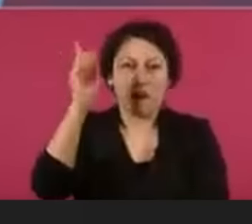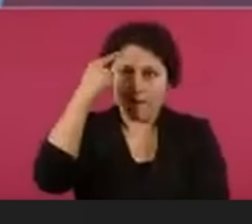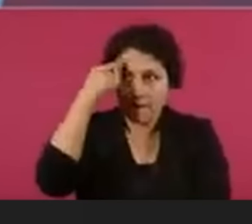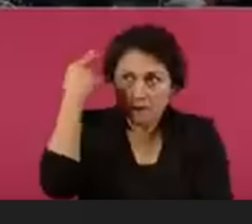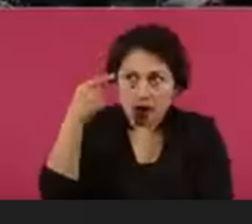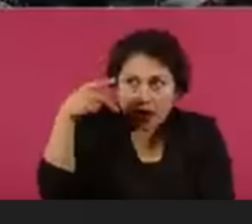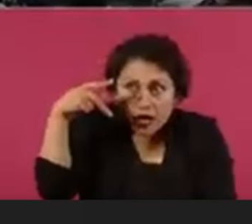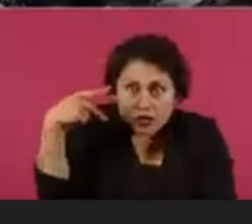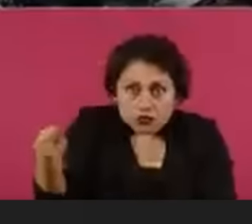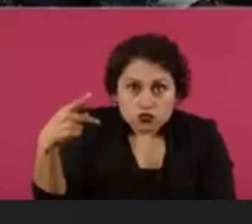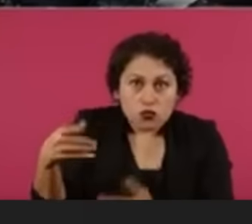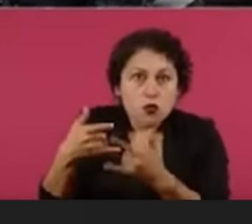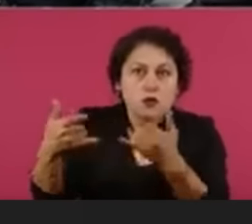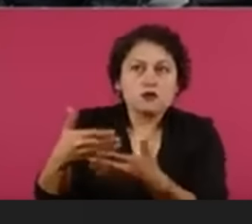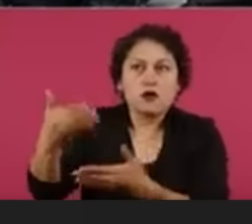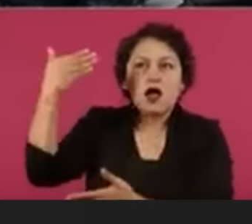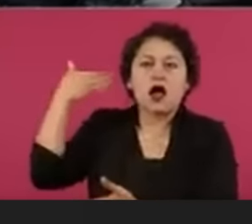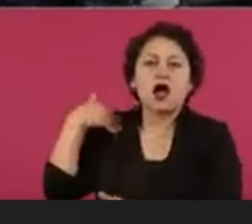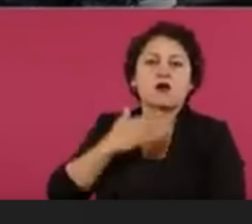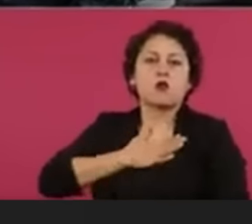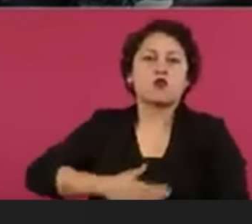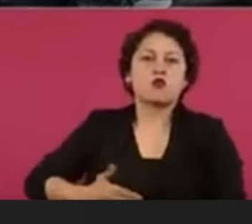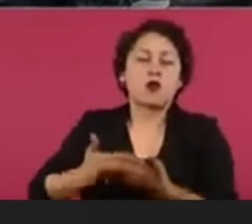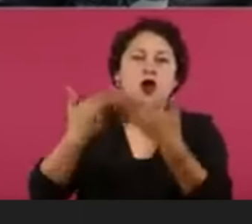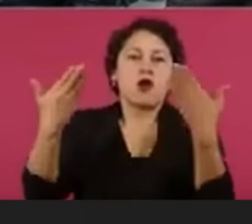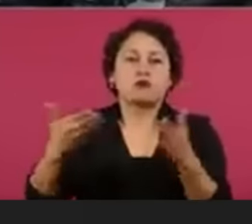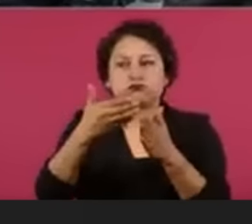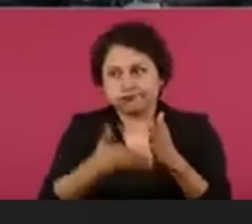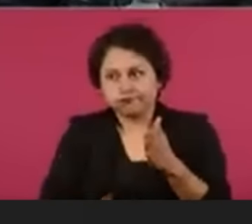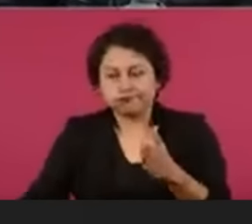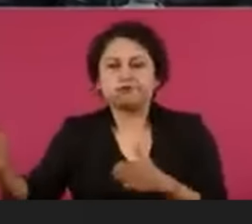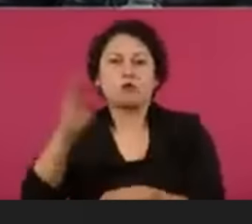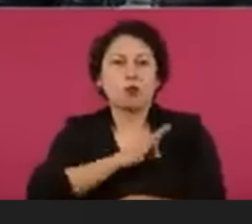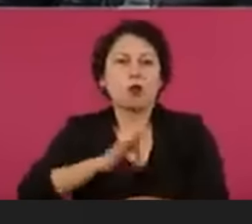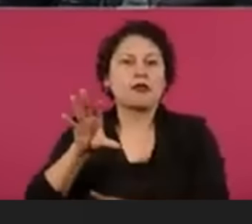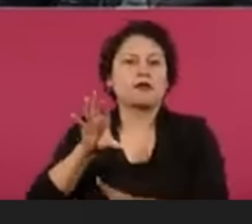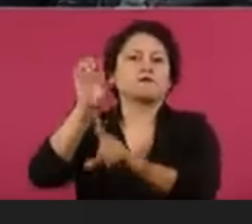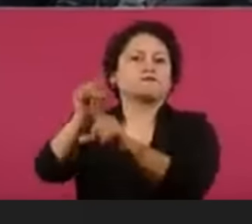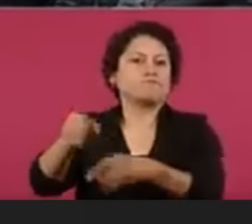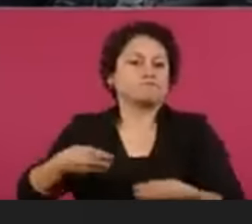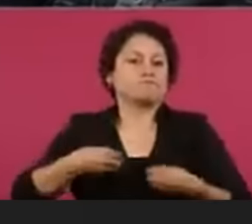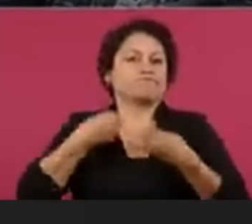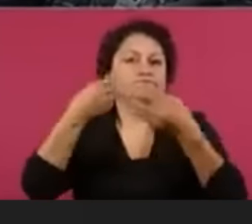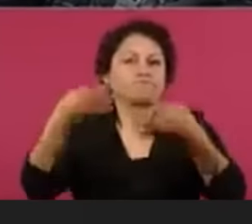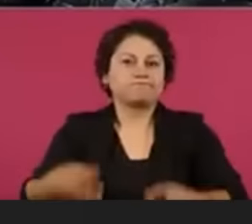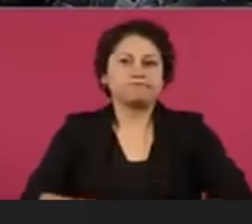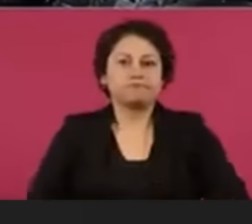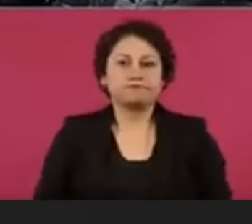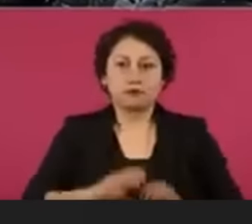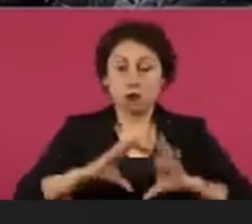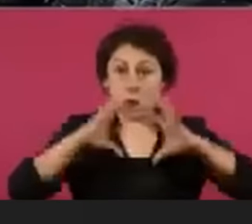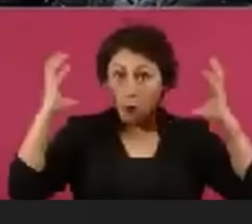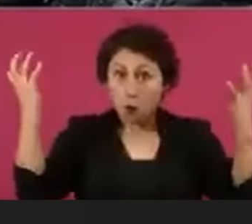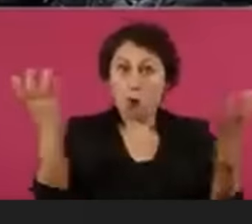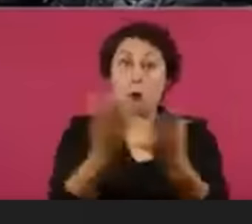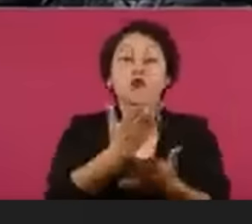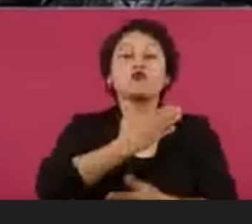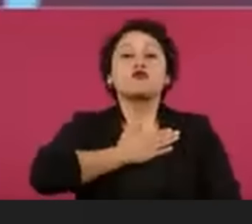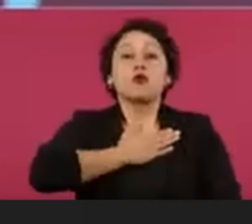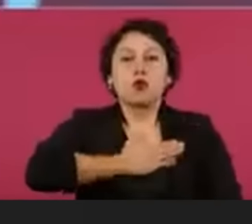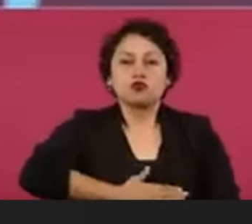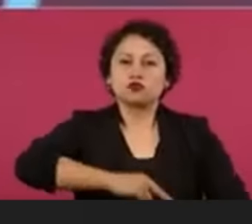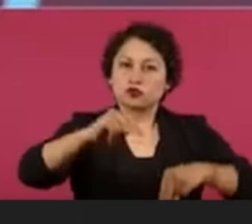su nacimiento hasta su muerte. Necesitamos un mundo justo y lo que tenemos ahora,